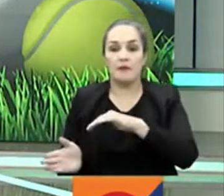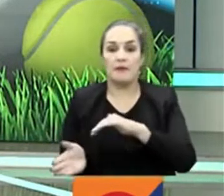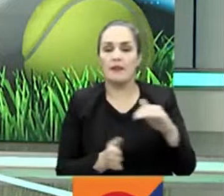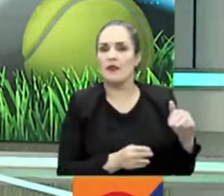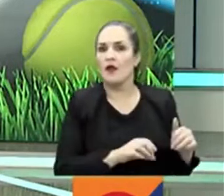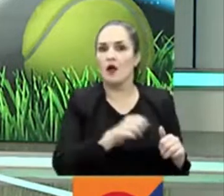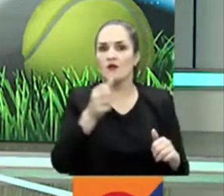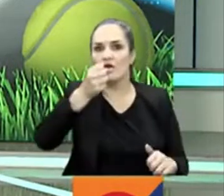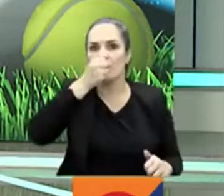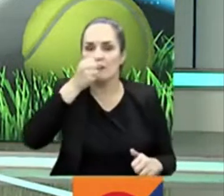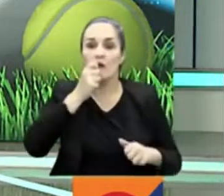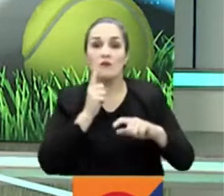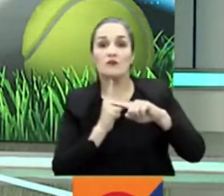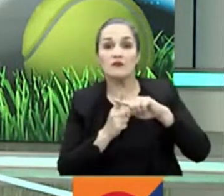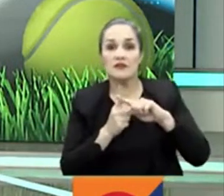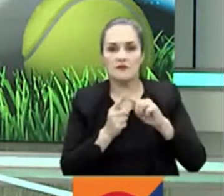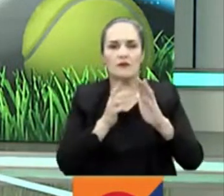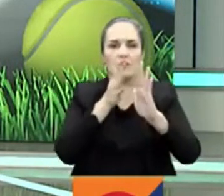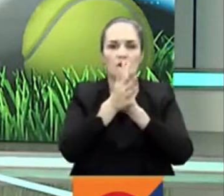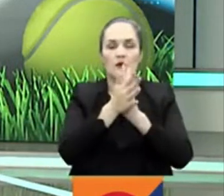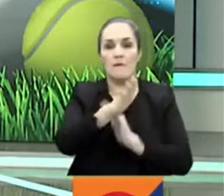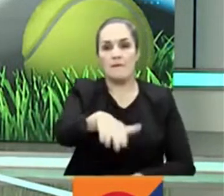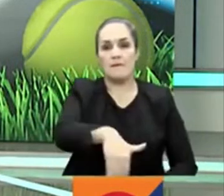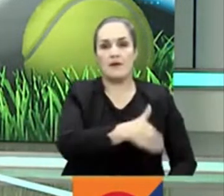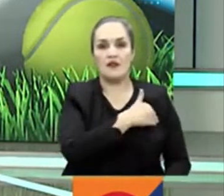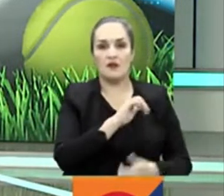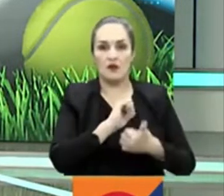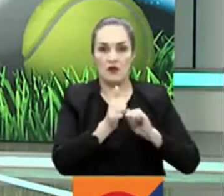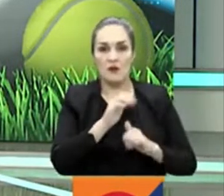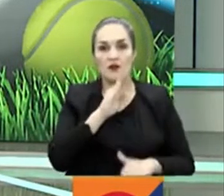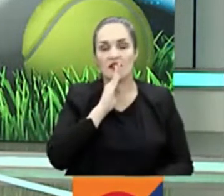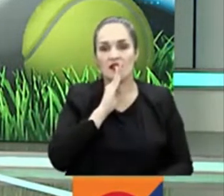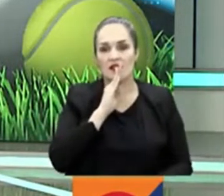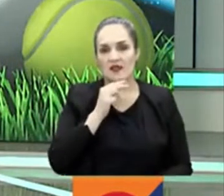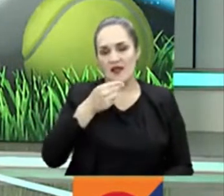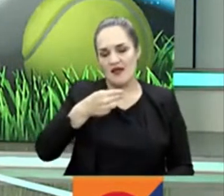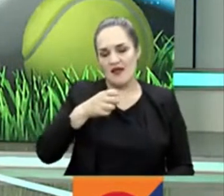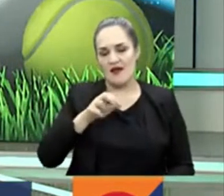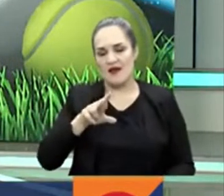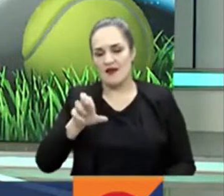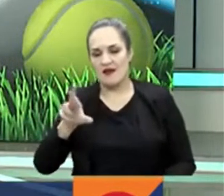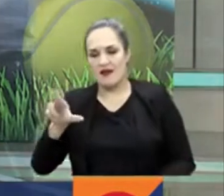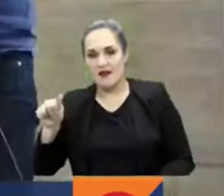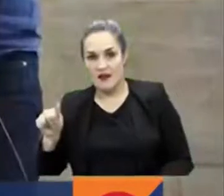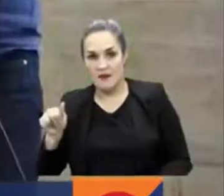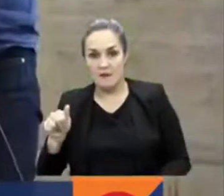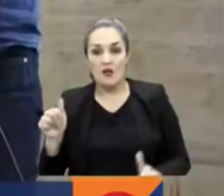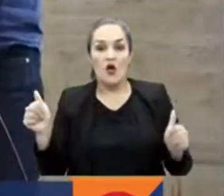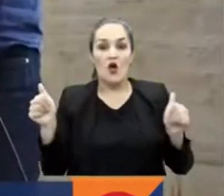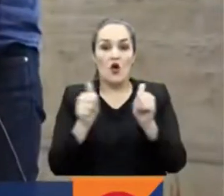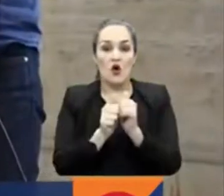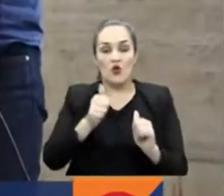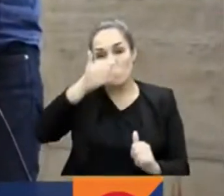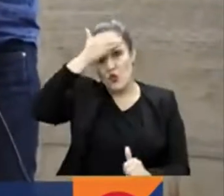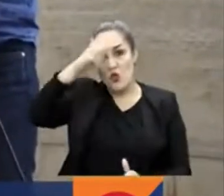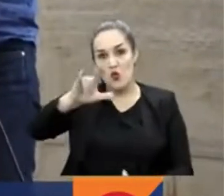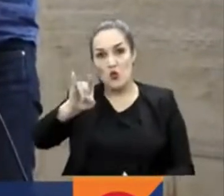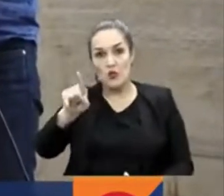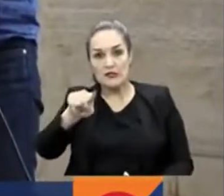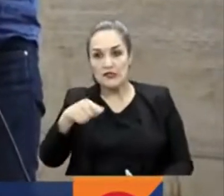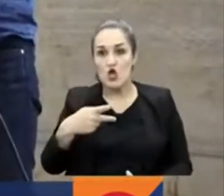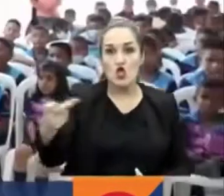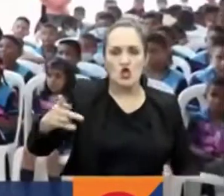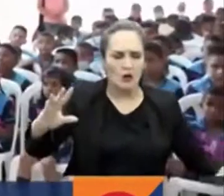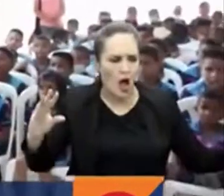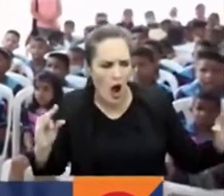una noticia realmente positiva, porque el ministro del Deporte, Guillermo Herrera, y el crack de Liverpool y la Selección Colombia, Luis Díaz, anunciaron